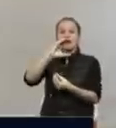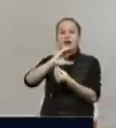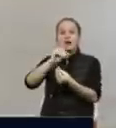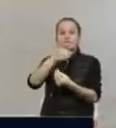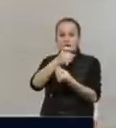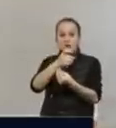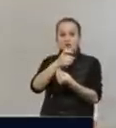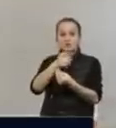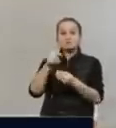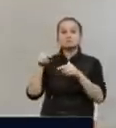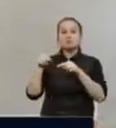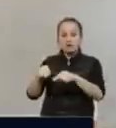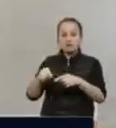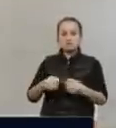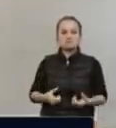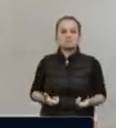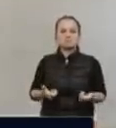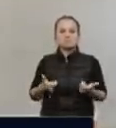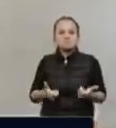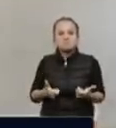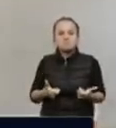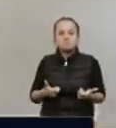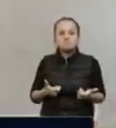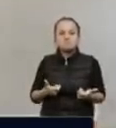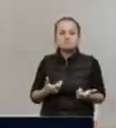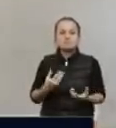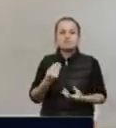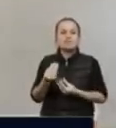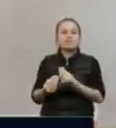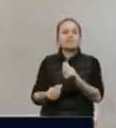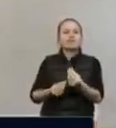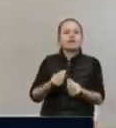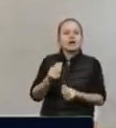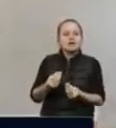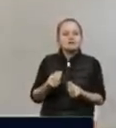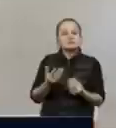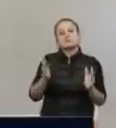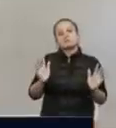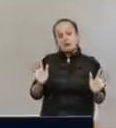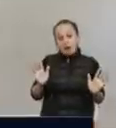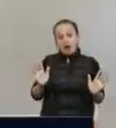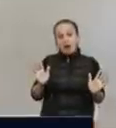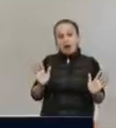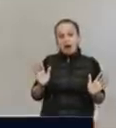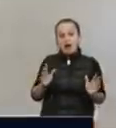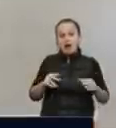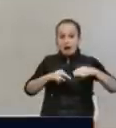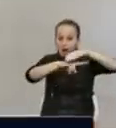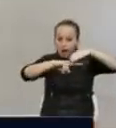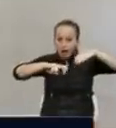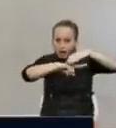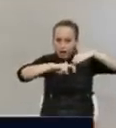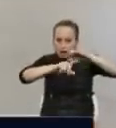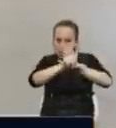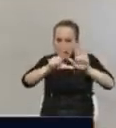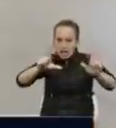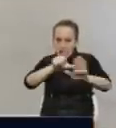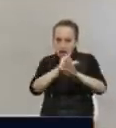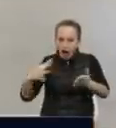ahora, se alimenta, entre otros recursos, de la minería ilegal.